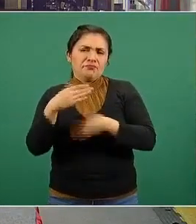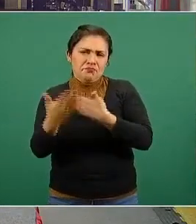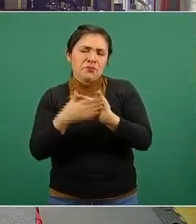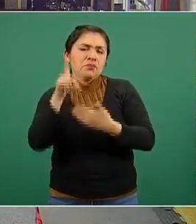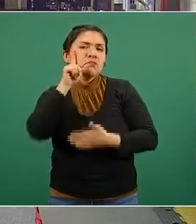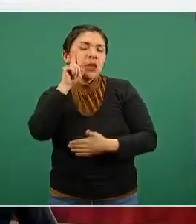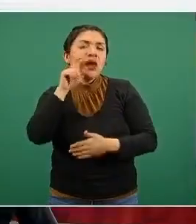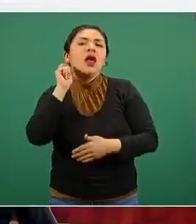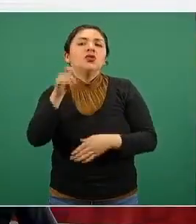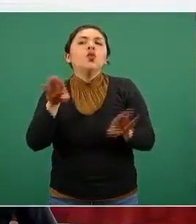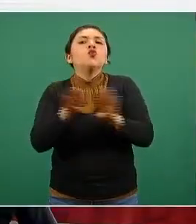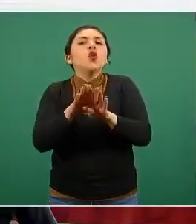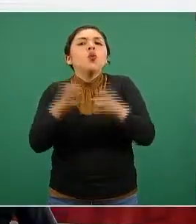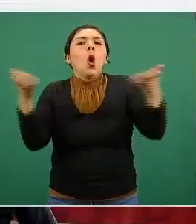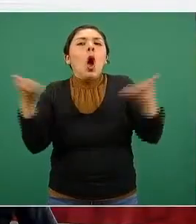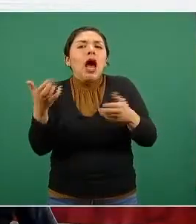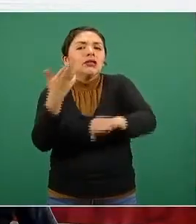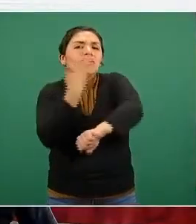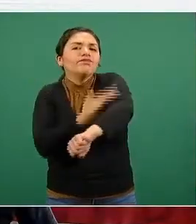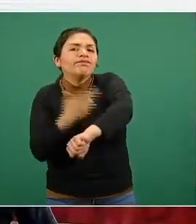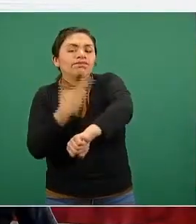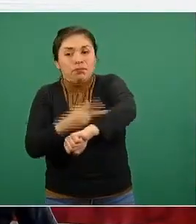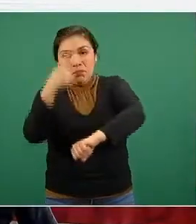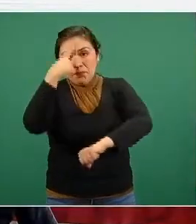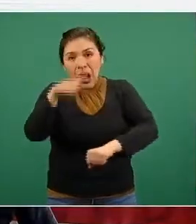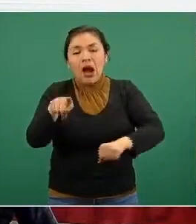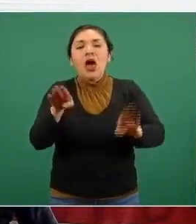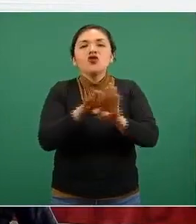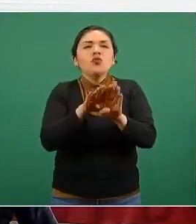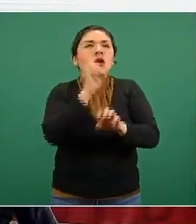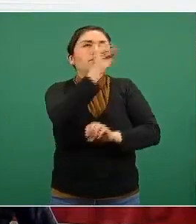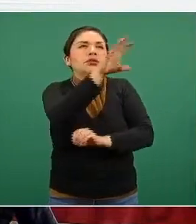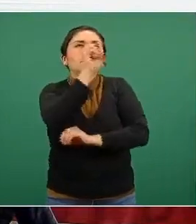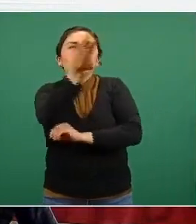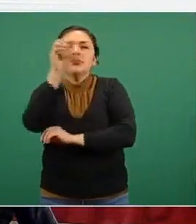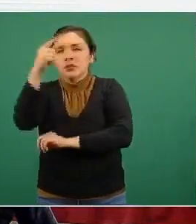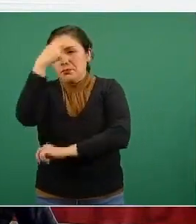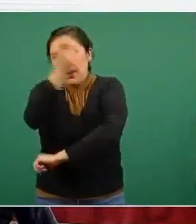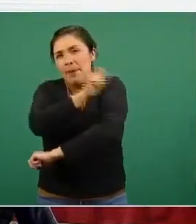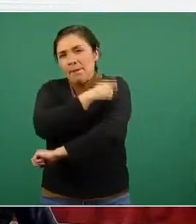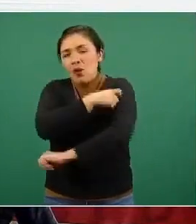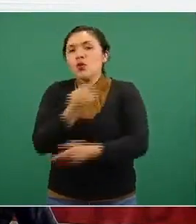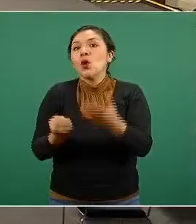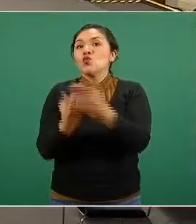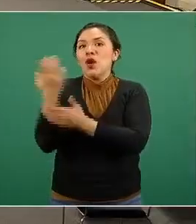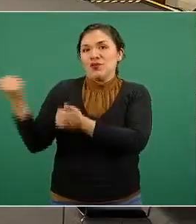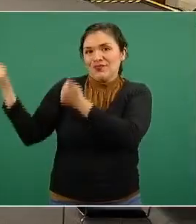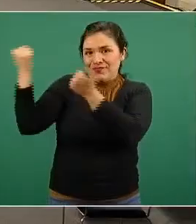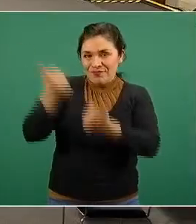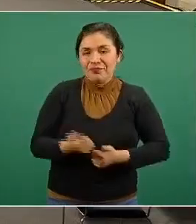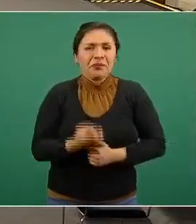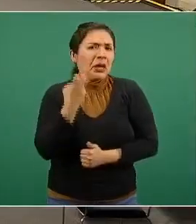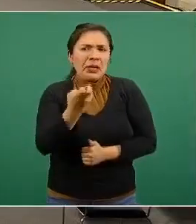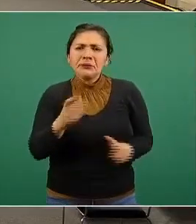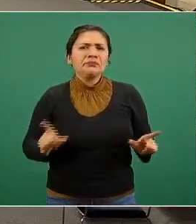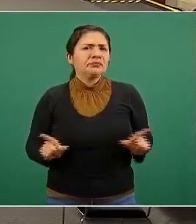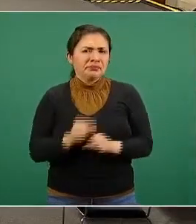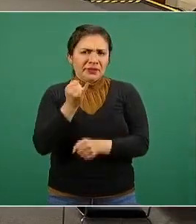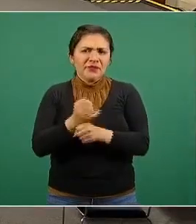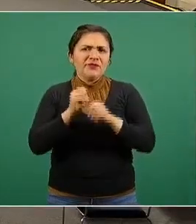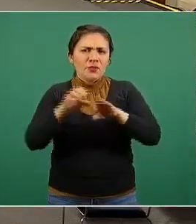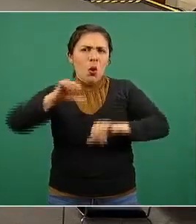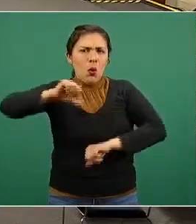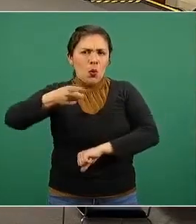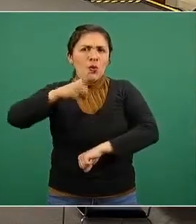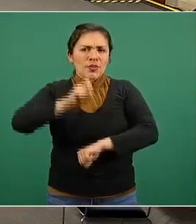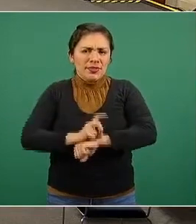va a ser la logística y cuál es el plan para la distribución y aplicación de estas nuevas dosis. Esa sería la